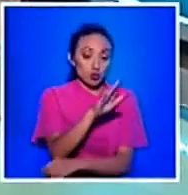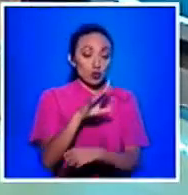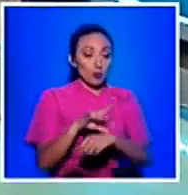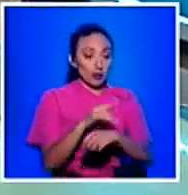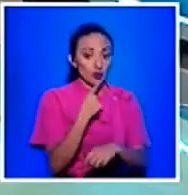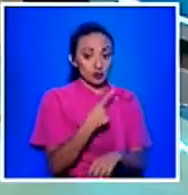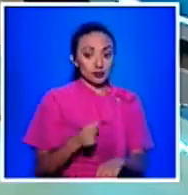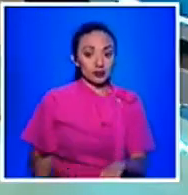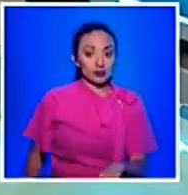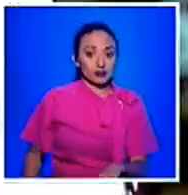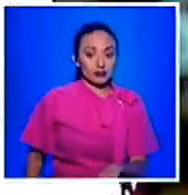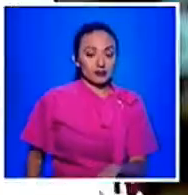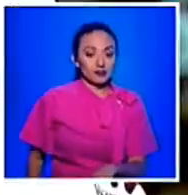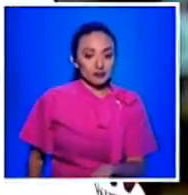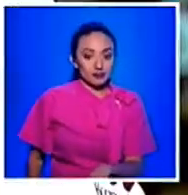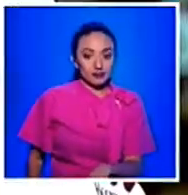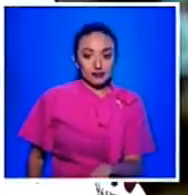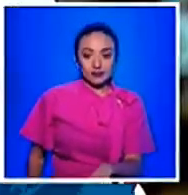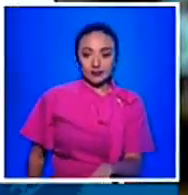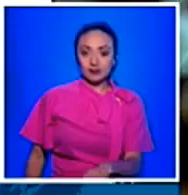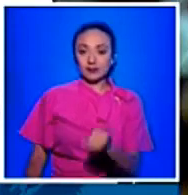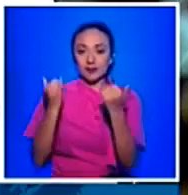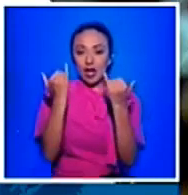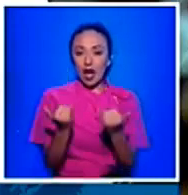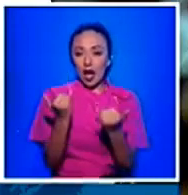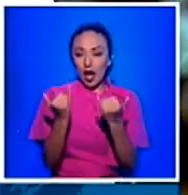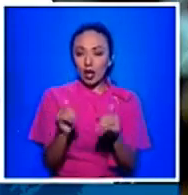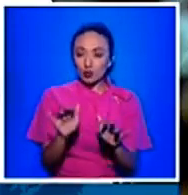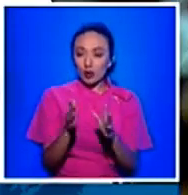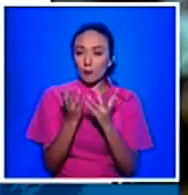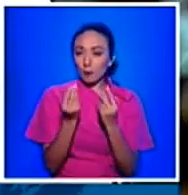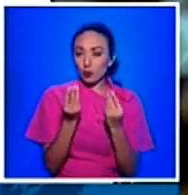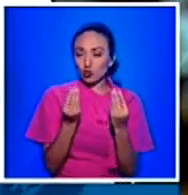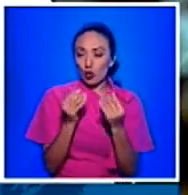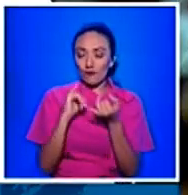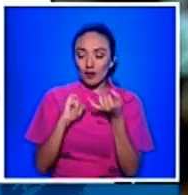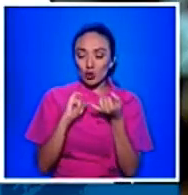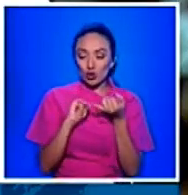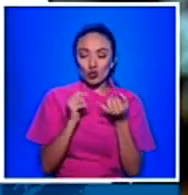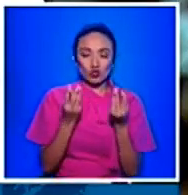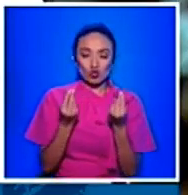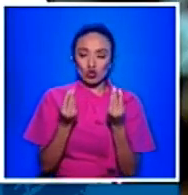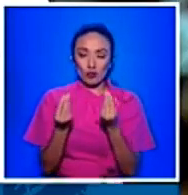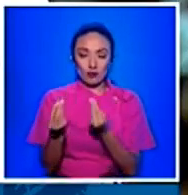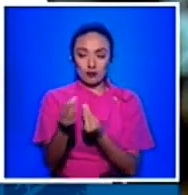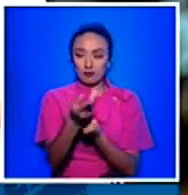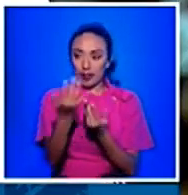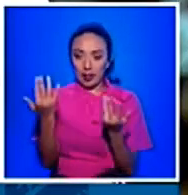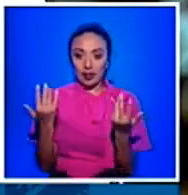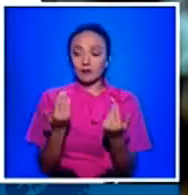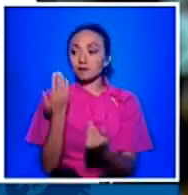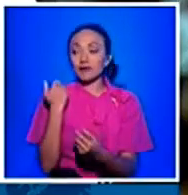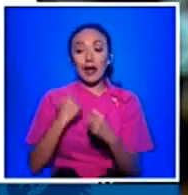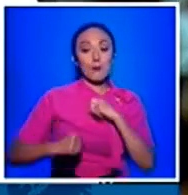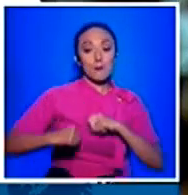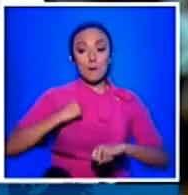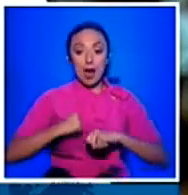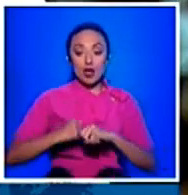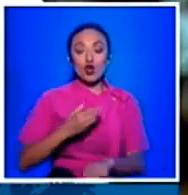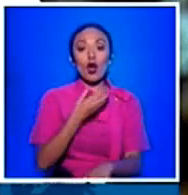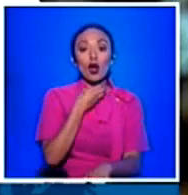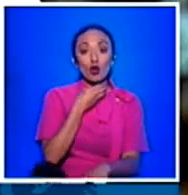médicos manejan? Bueno, actualmente tenemos una gran cantidad de virus. Tomemos en cuenta que entre los meses de mayo a